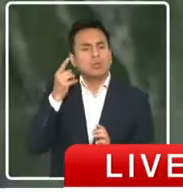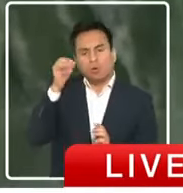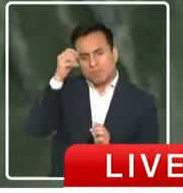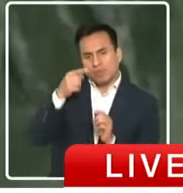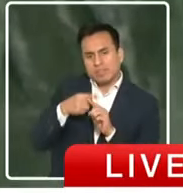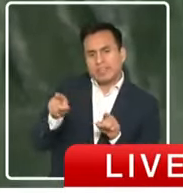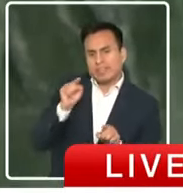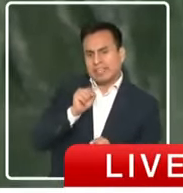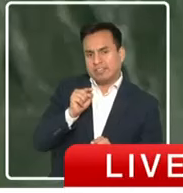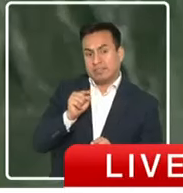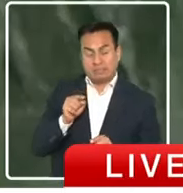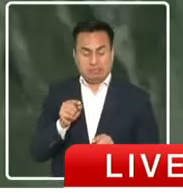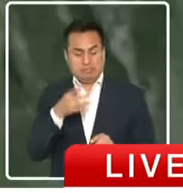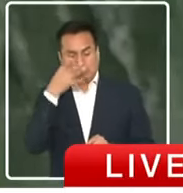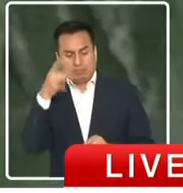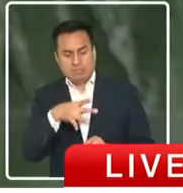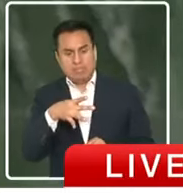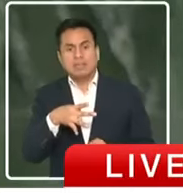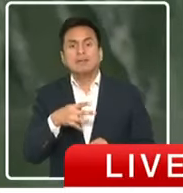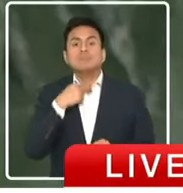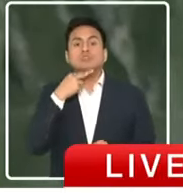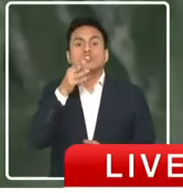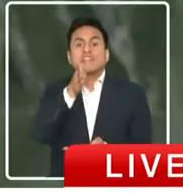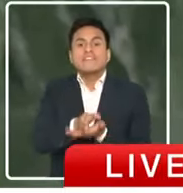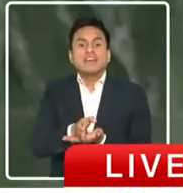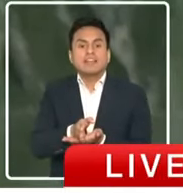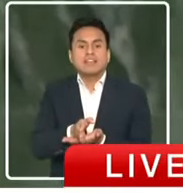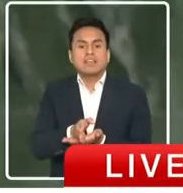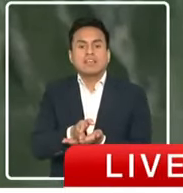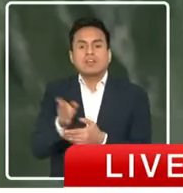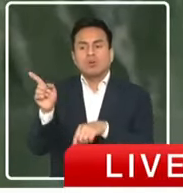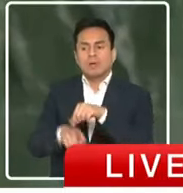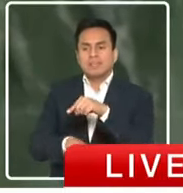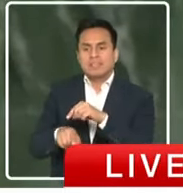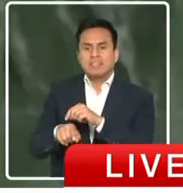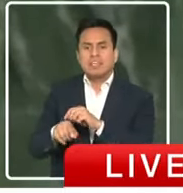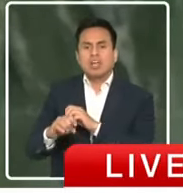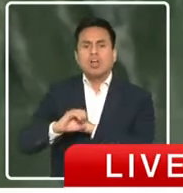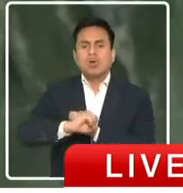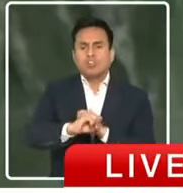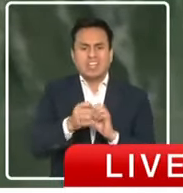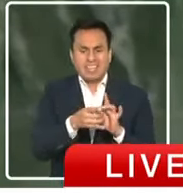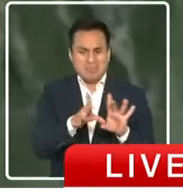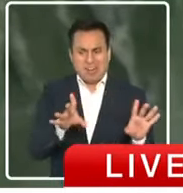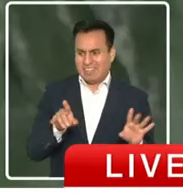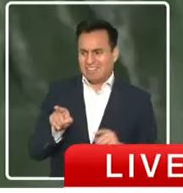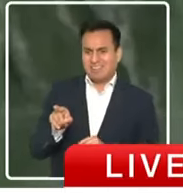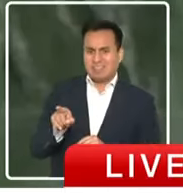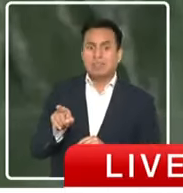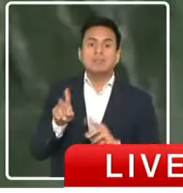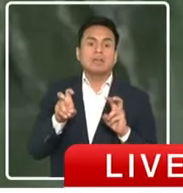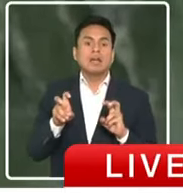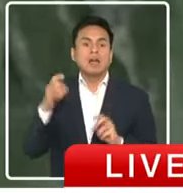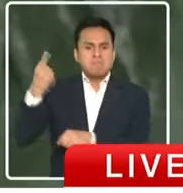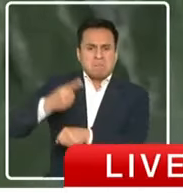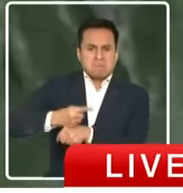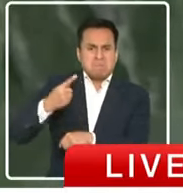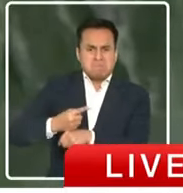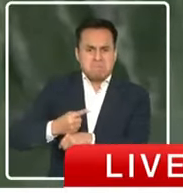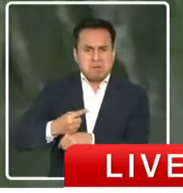ellos. Es nuestro deber alzar la voz y combatir a quienes erosionan la democracia, ya sea con